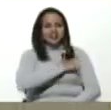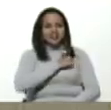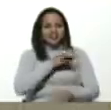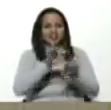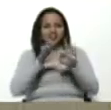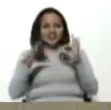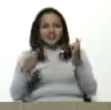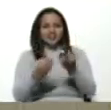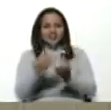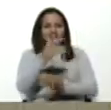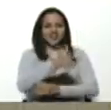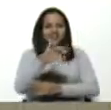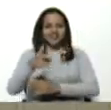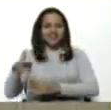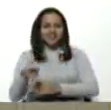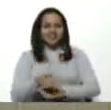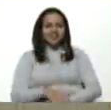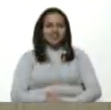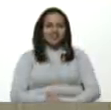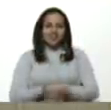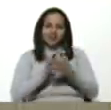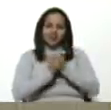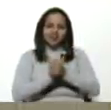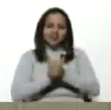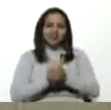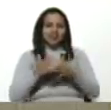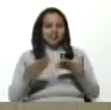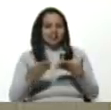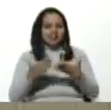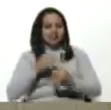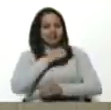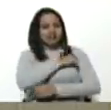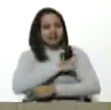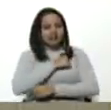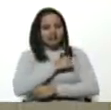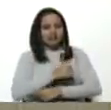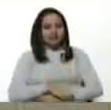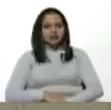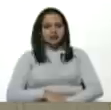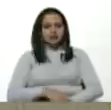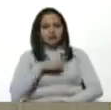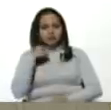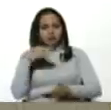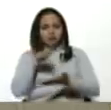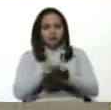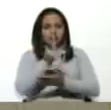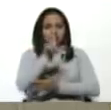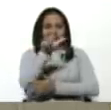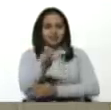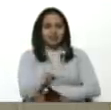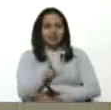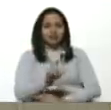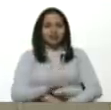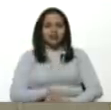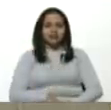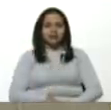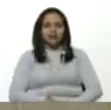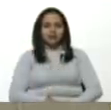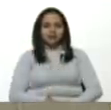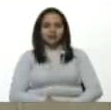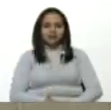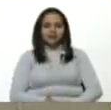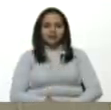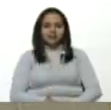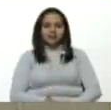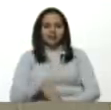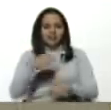sus deudos, a sus amigos, por esta lamentable pérdida de una ciudadana venezolana víctima